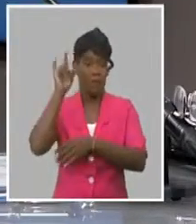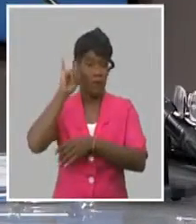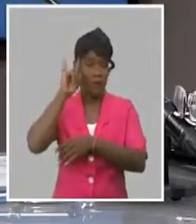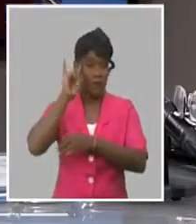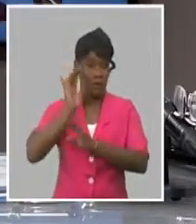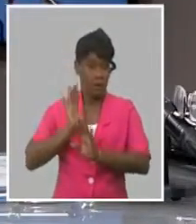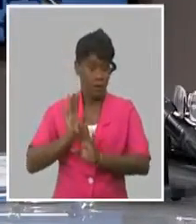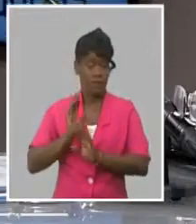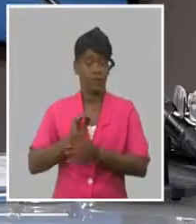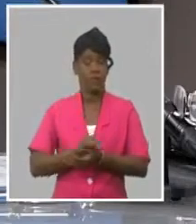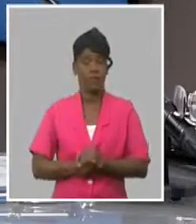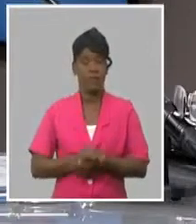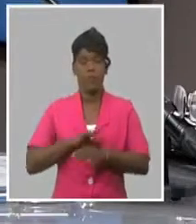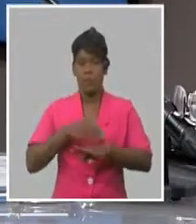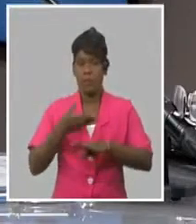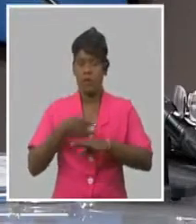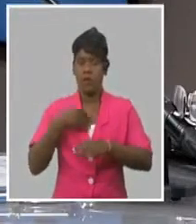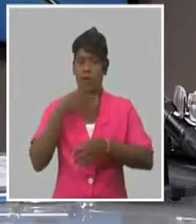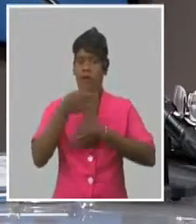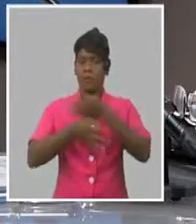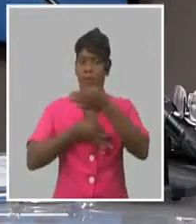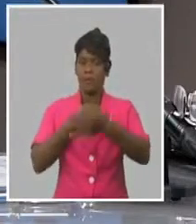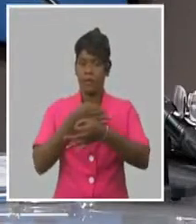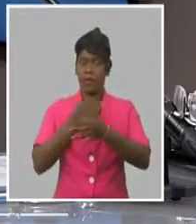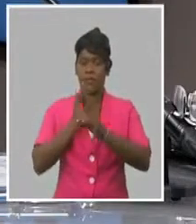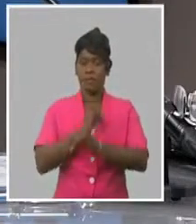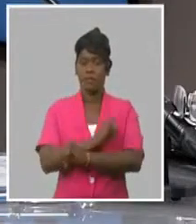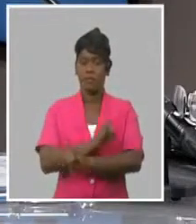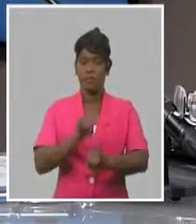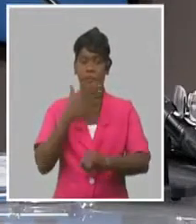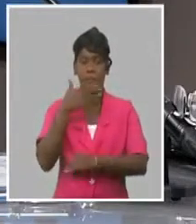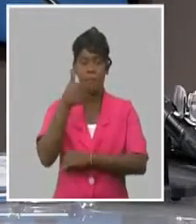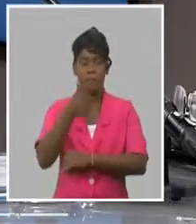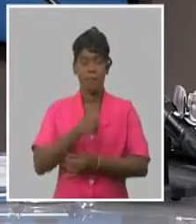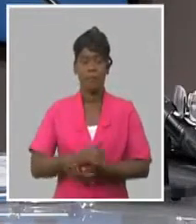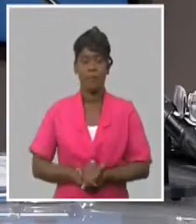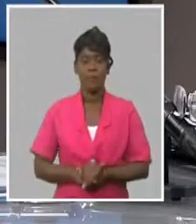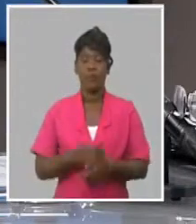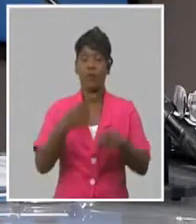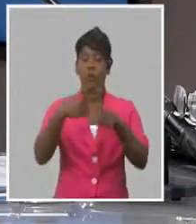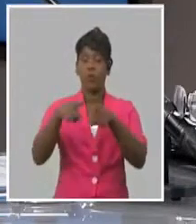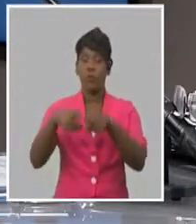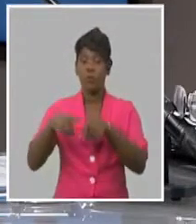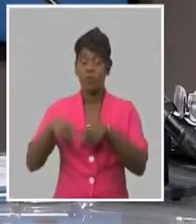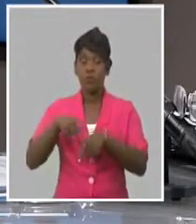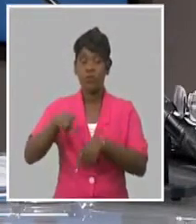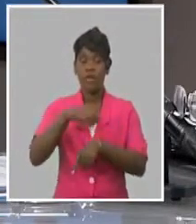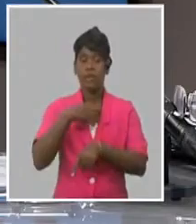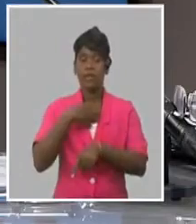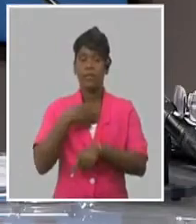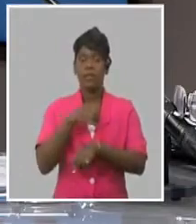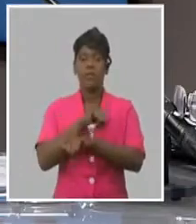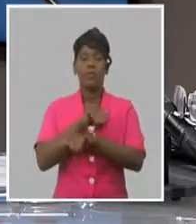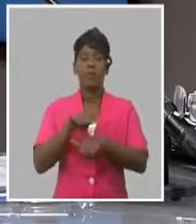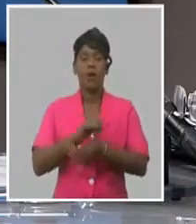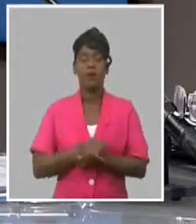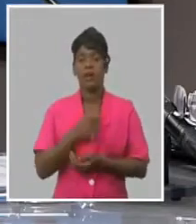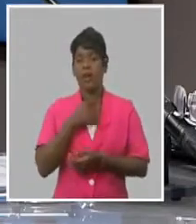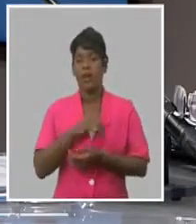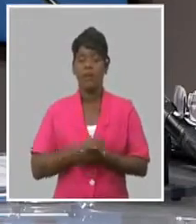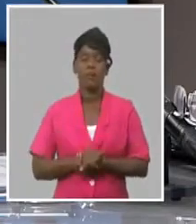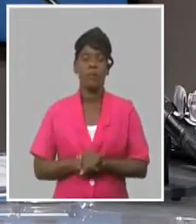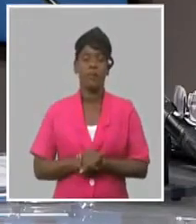momento daremos la información, hay un grupo de productos que tendrán los precios